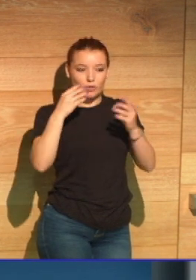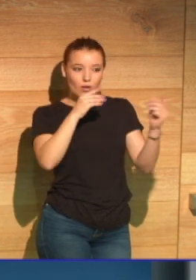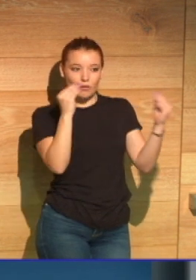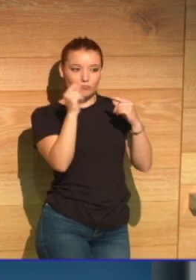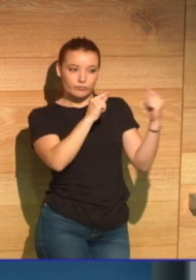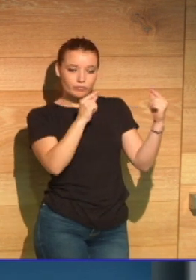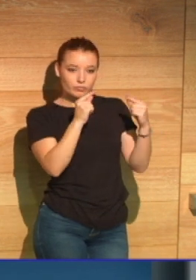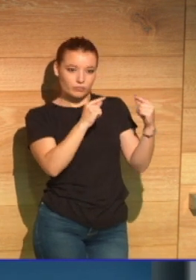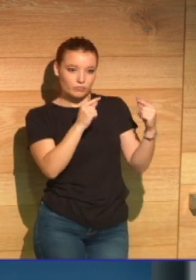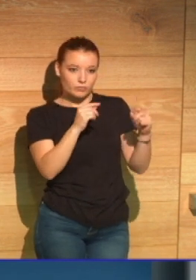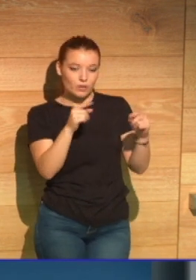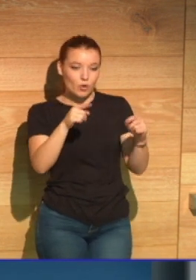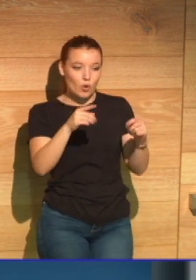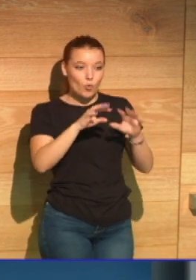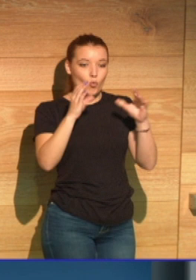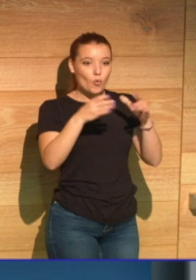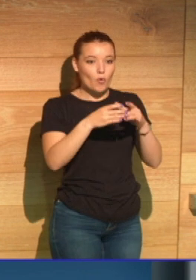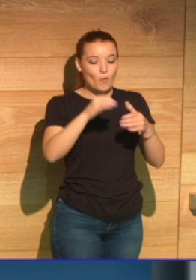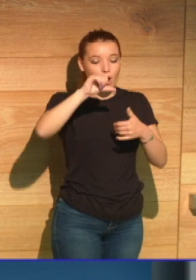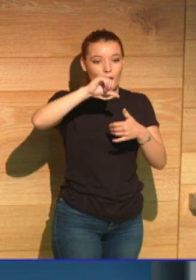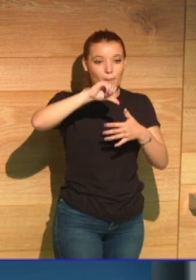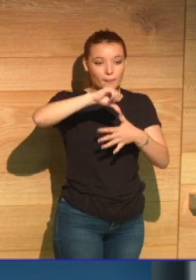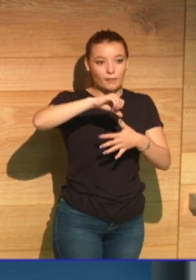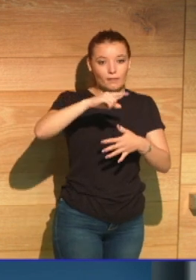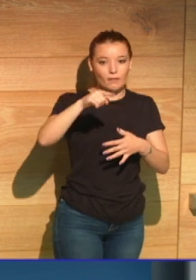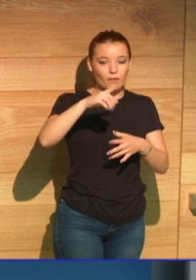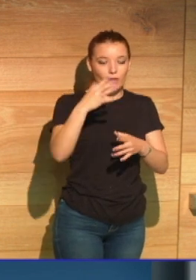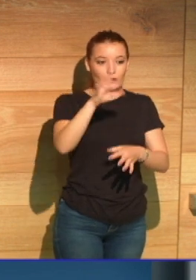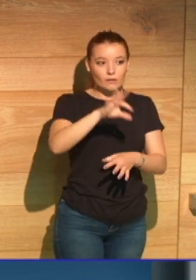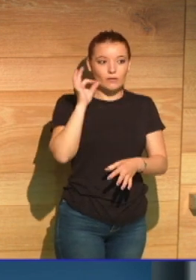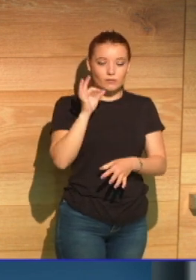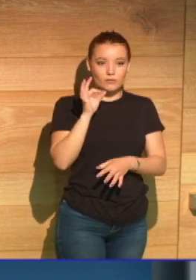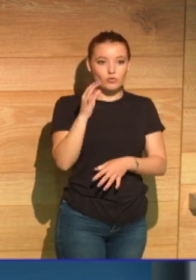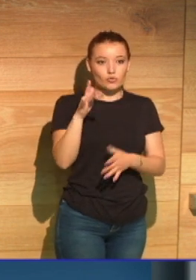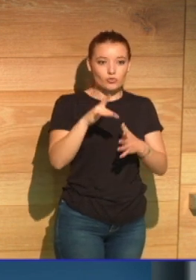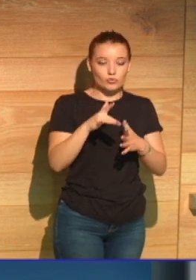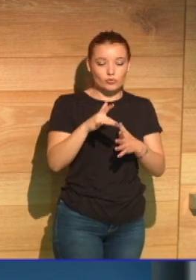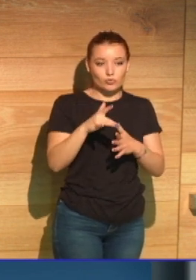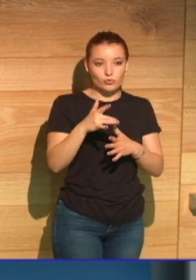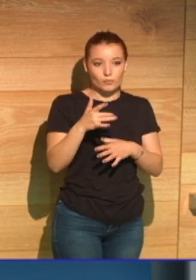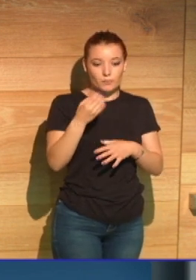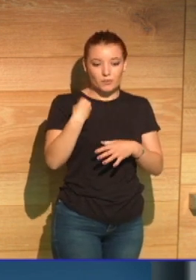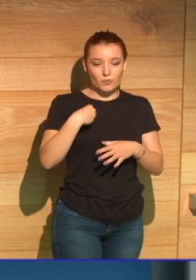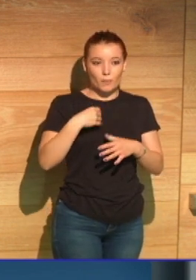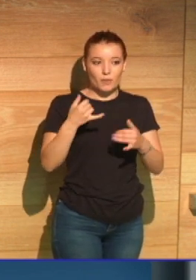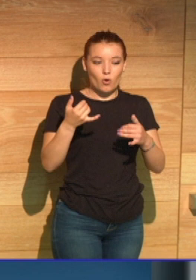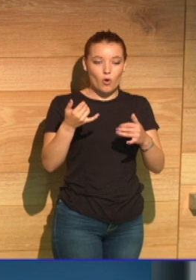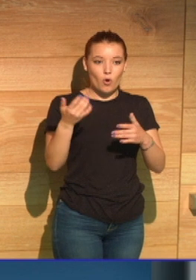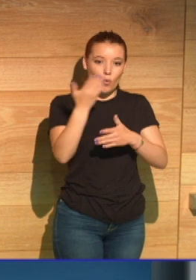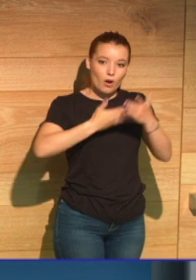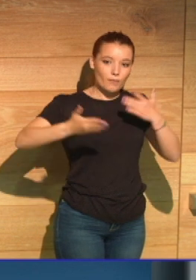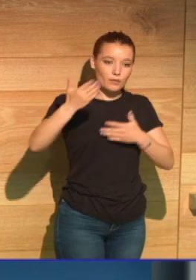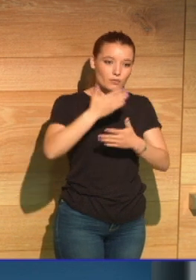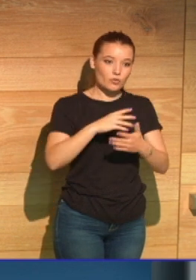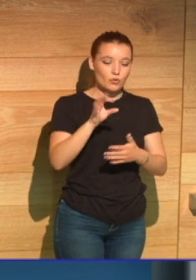la decisión, 11 museos tomaron la decisión con alianzas, también con asociaciones como la Asociación Mexicana de Museos y Centros de Ciencia,